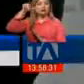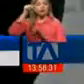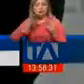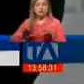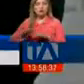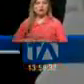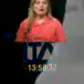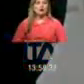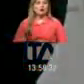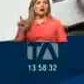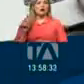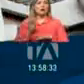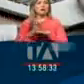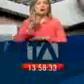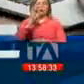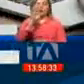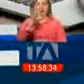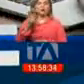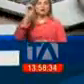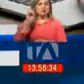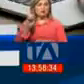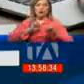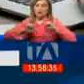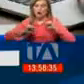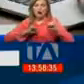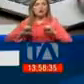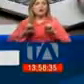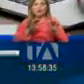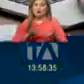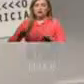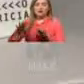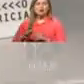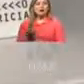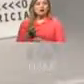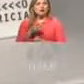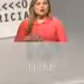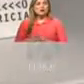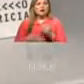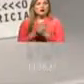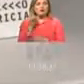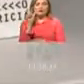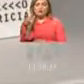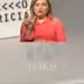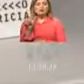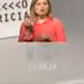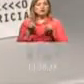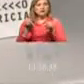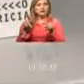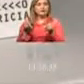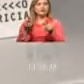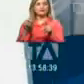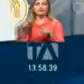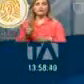digital. Según Michelena, en el país un 75% de trámites ya están digitalizados, por lo que la nueva cédula permitirá realizarlos de